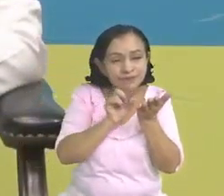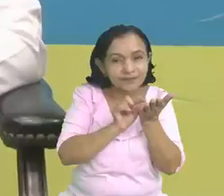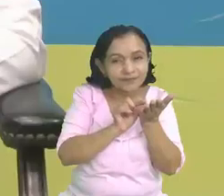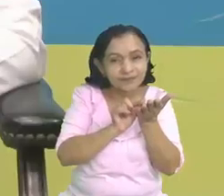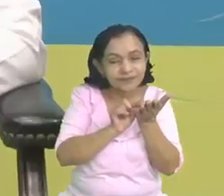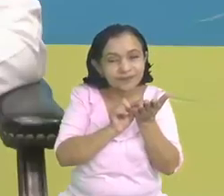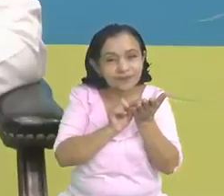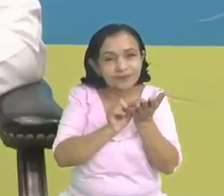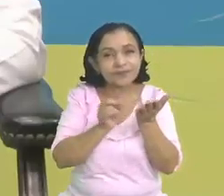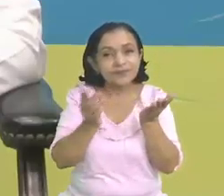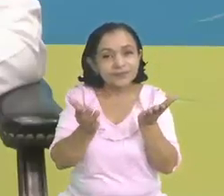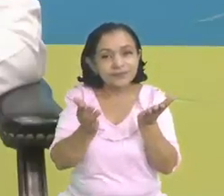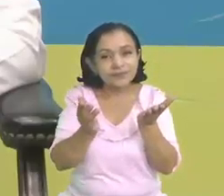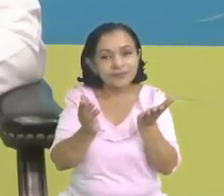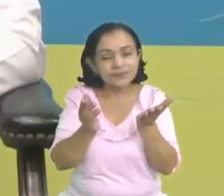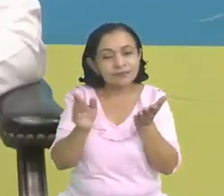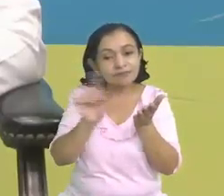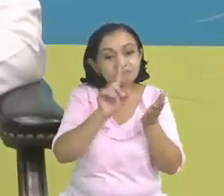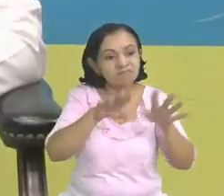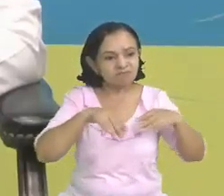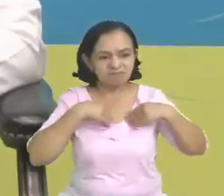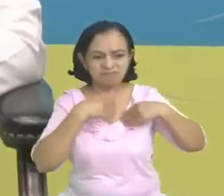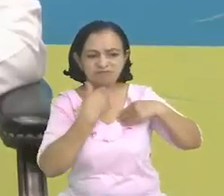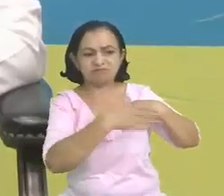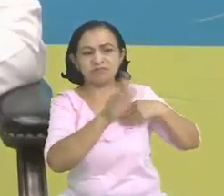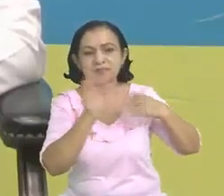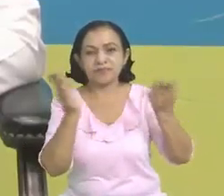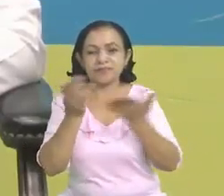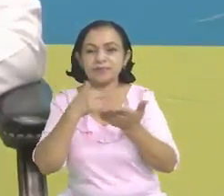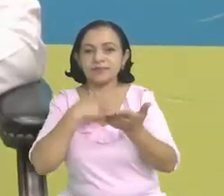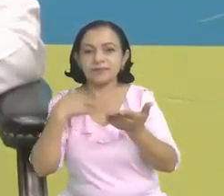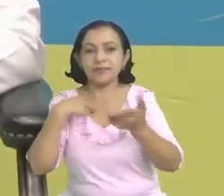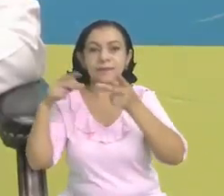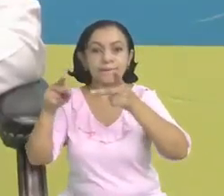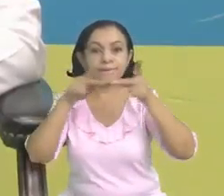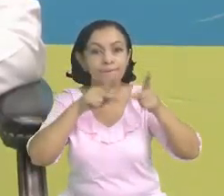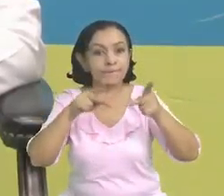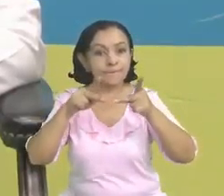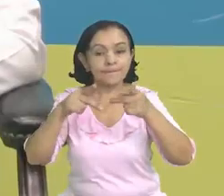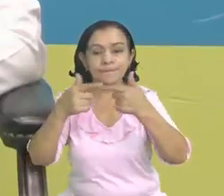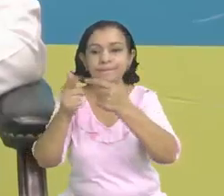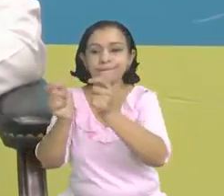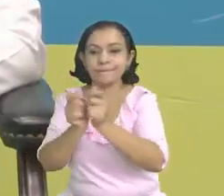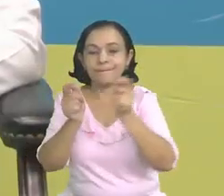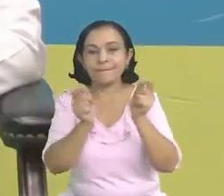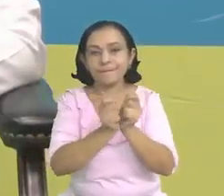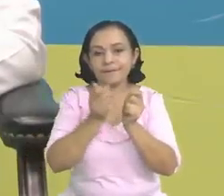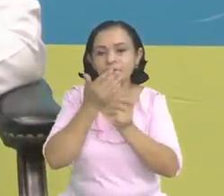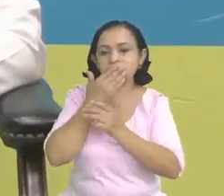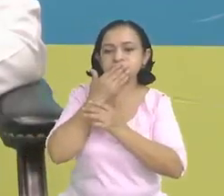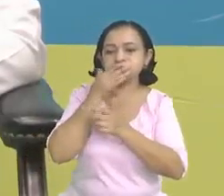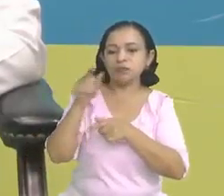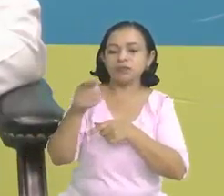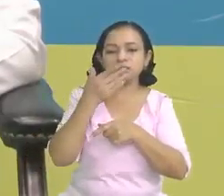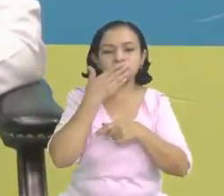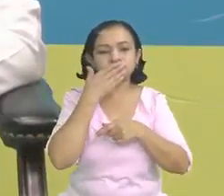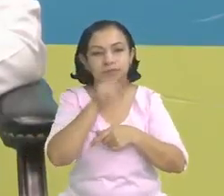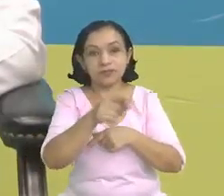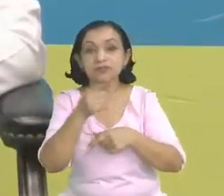evitación, el rechazo. Se da bastante con frecuencia, sobre todo a nivel de grupo, el bullying. ¿Verdad? El bullying sigue